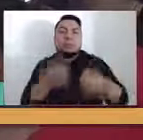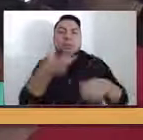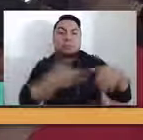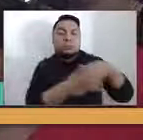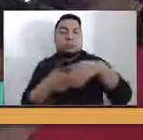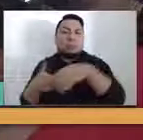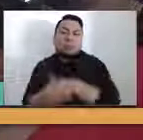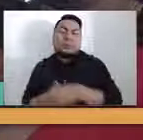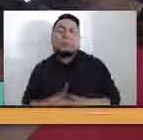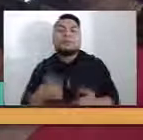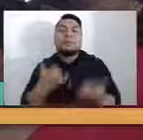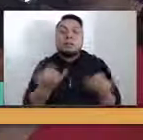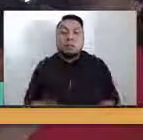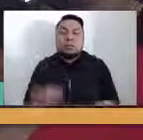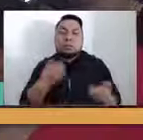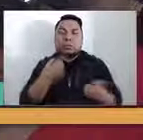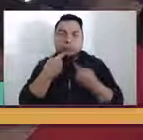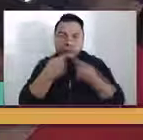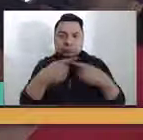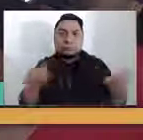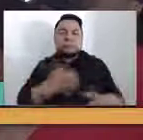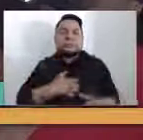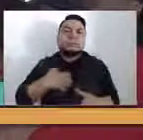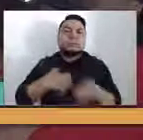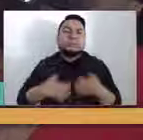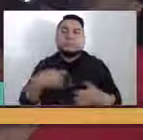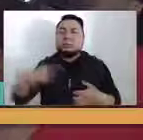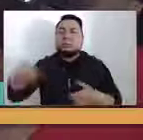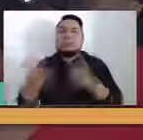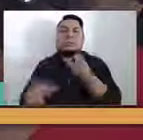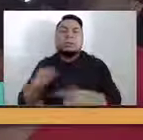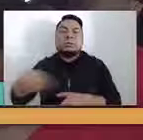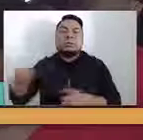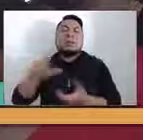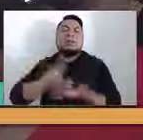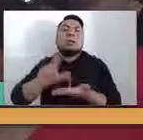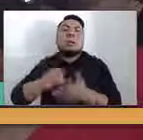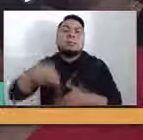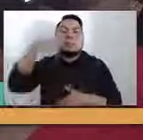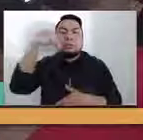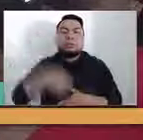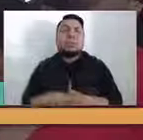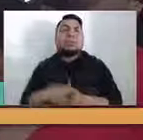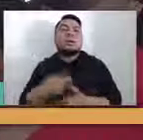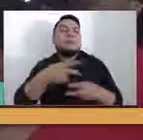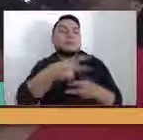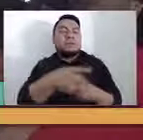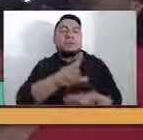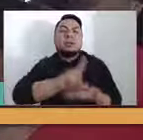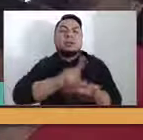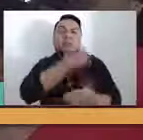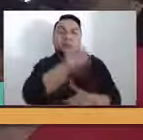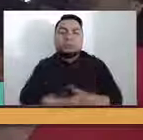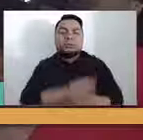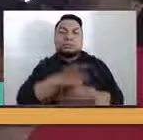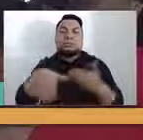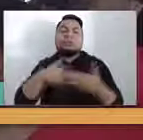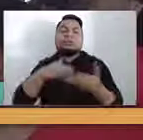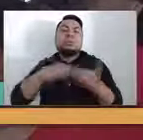hoy doy a conocer ese malestar que tienen los vecinos de Lima Norte, los vecinos de Lima Sur y toda la